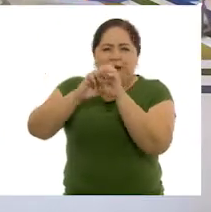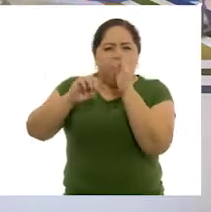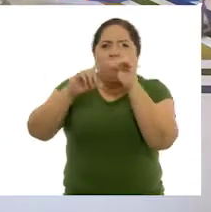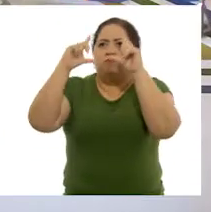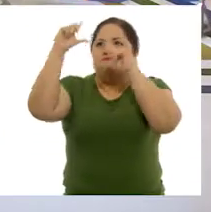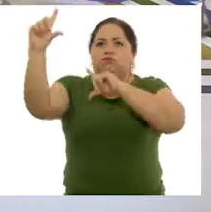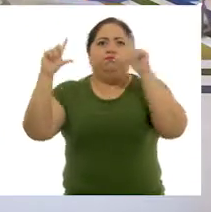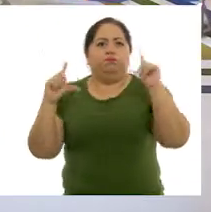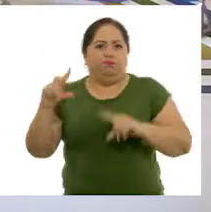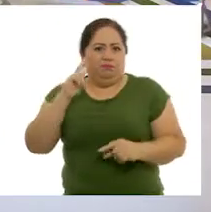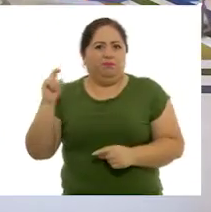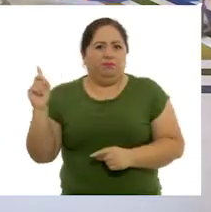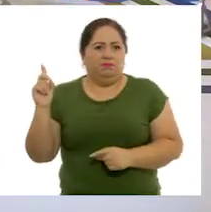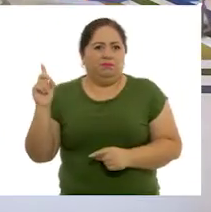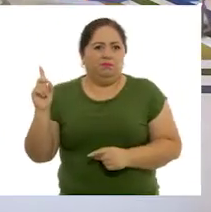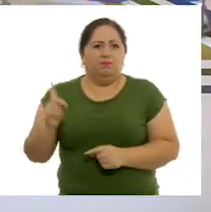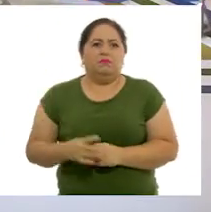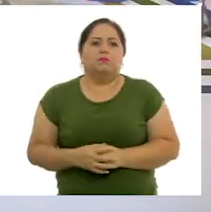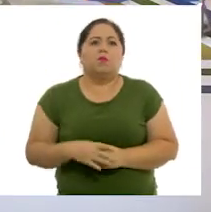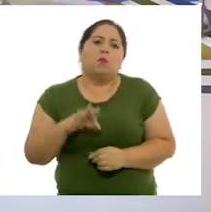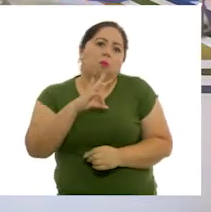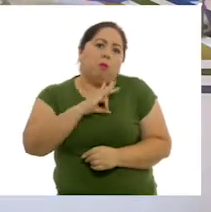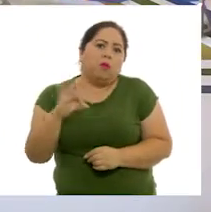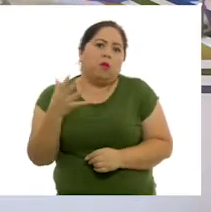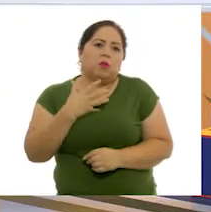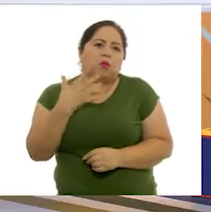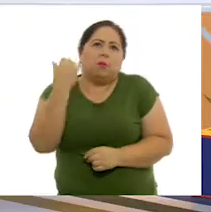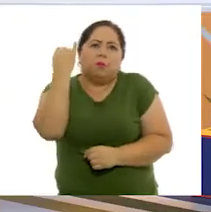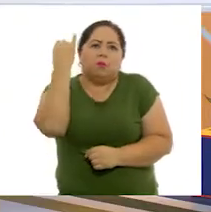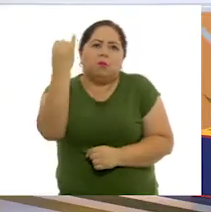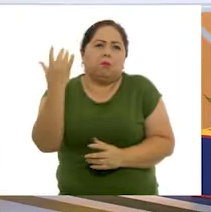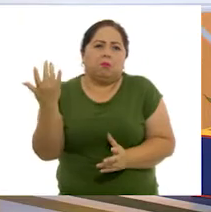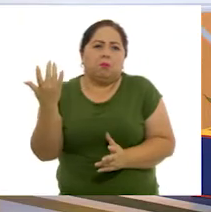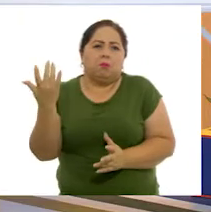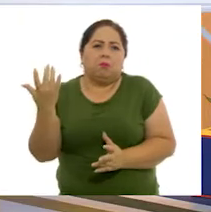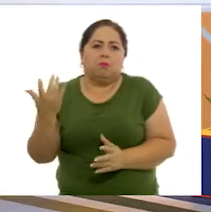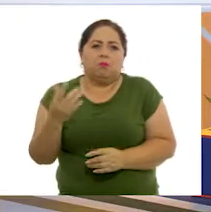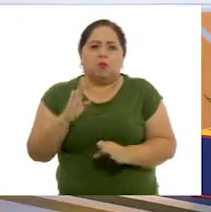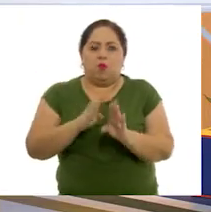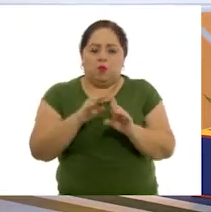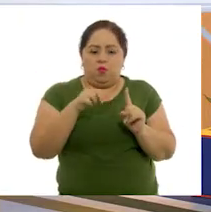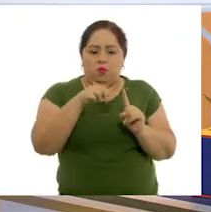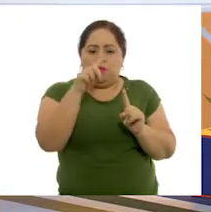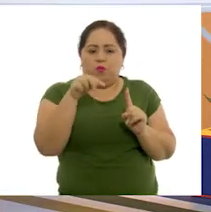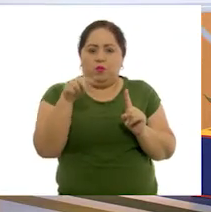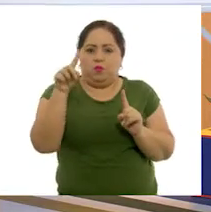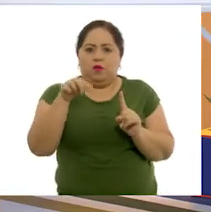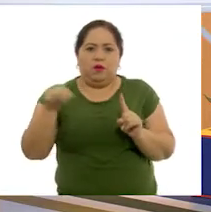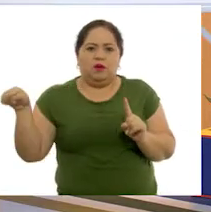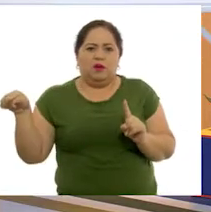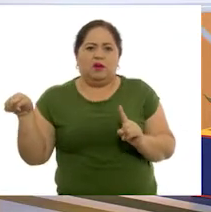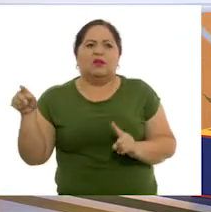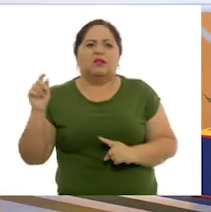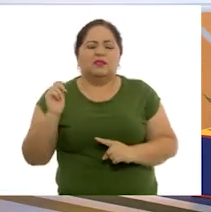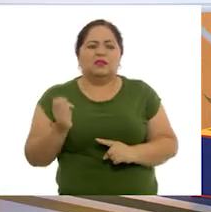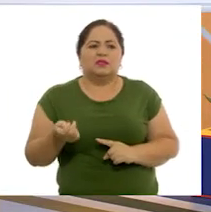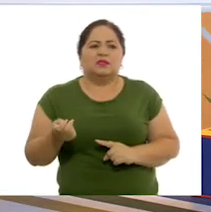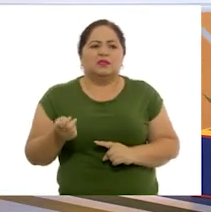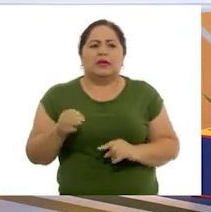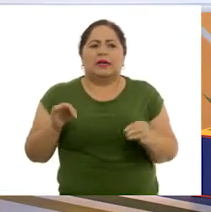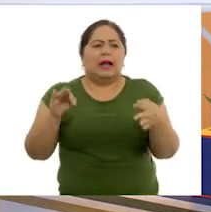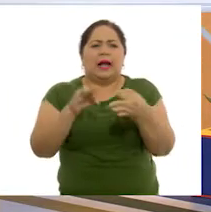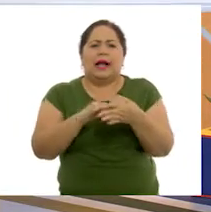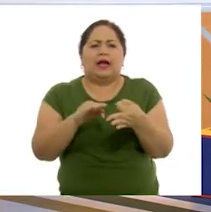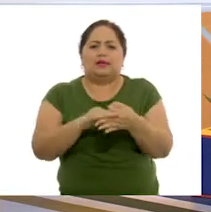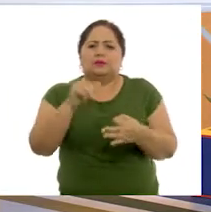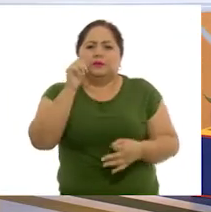ejemplos. Podríamos tener, se me ocurre, ¿qué te parece que esta línea, que son líneas rectas, que es casi siempre